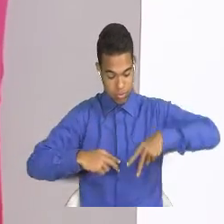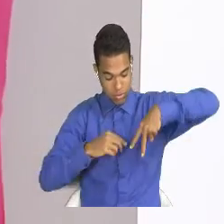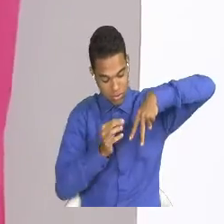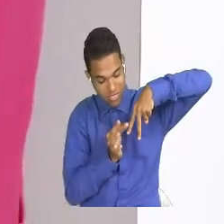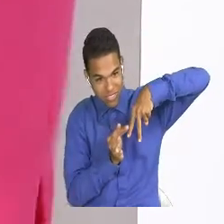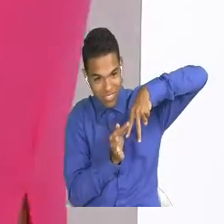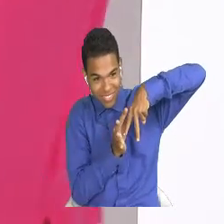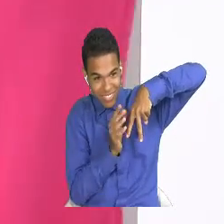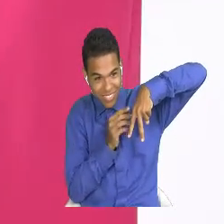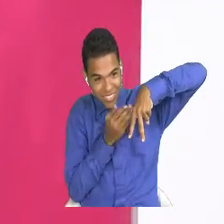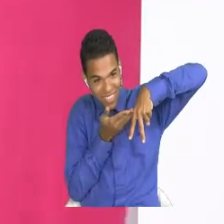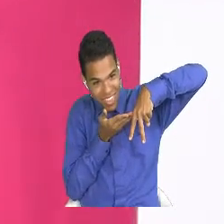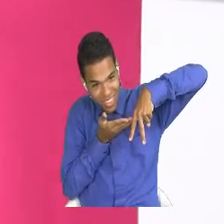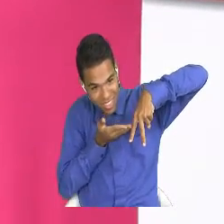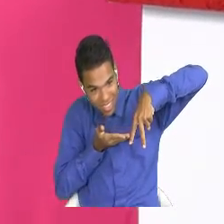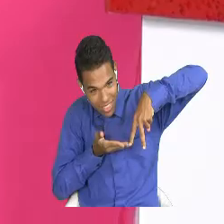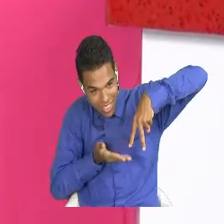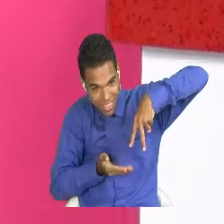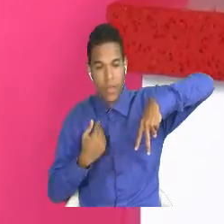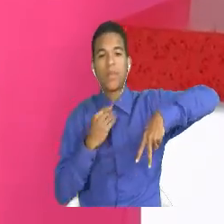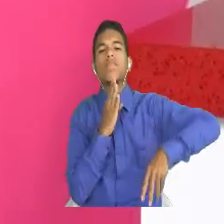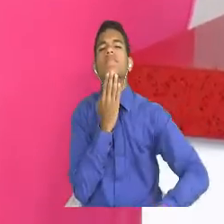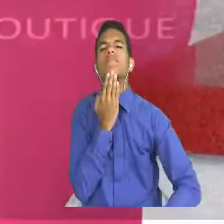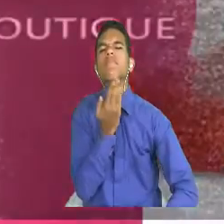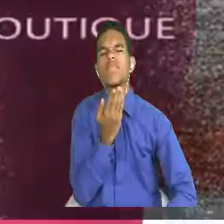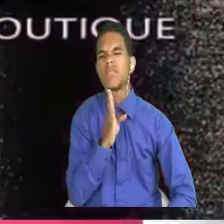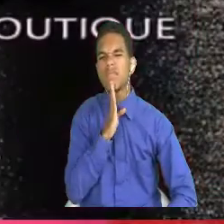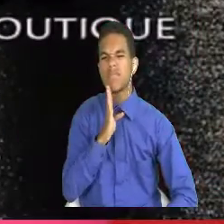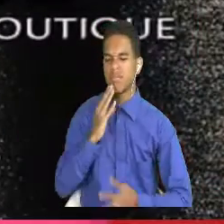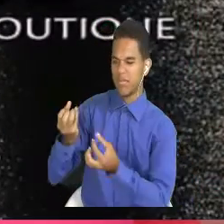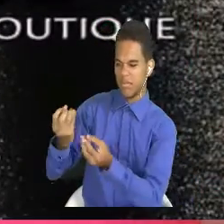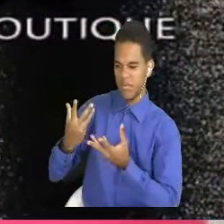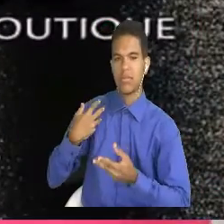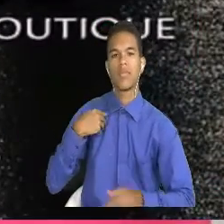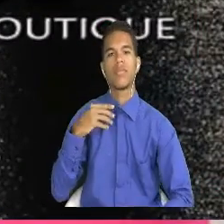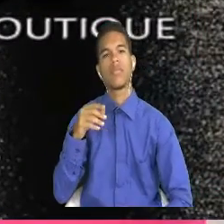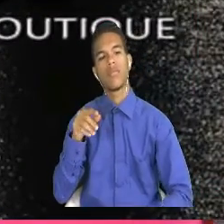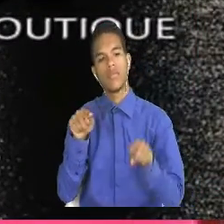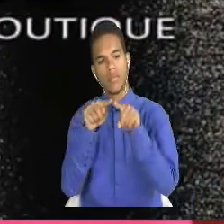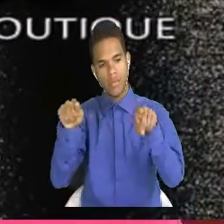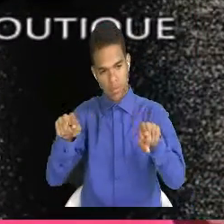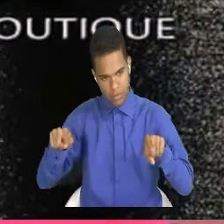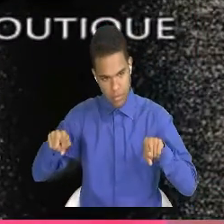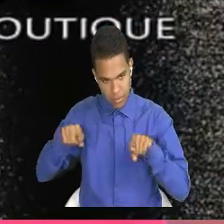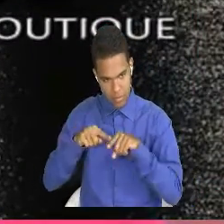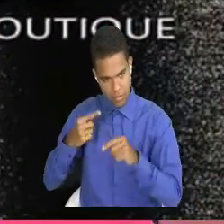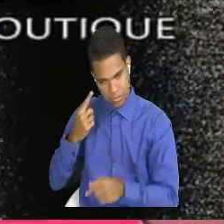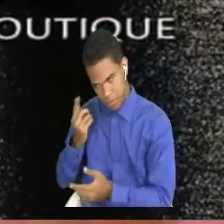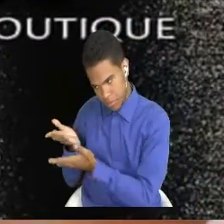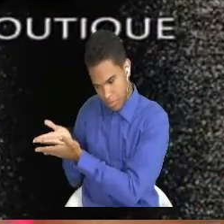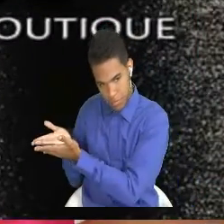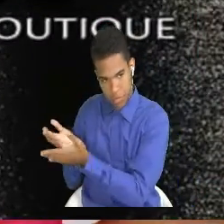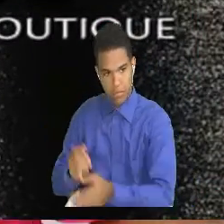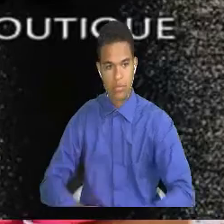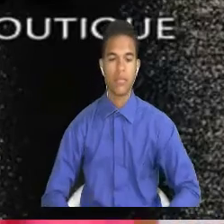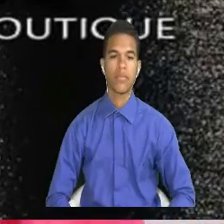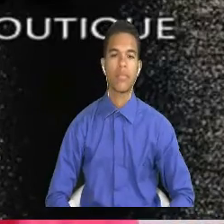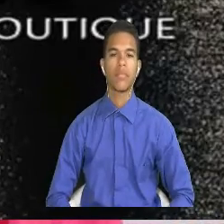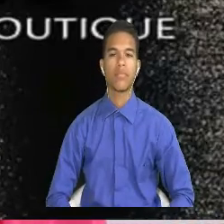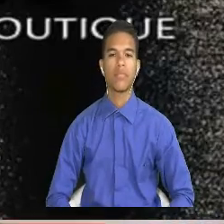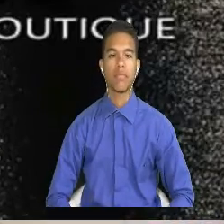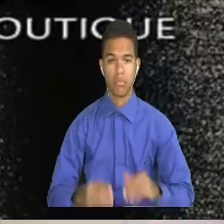vestido, gracias a Miuma Boutique. Recuerden que se encuentran ubicados en la calle 49, número 1728, Zona Rosa, para que ustedes vayan,